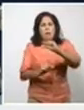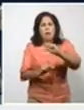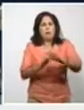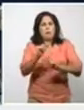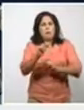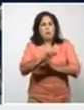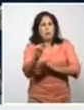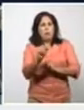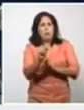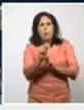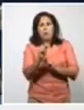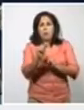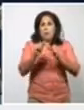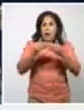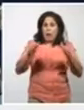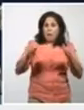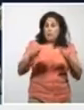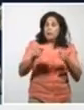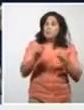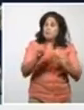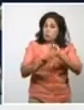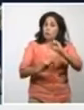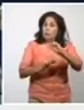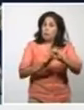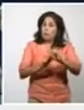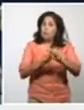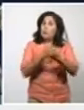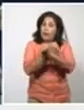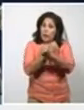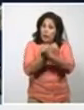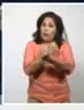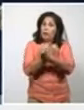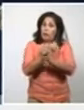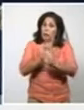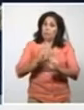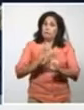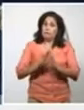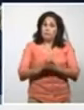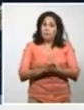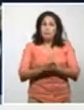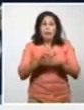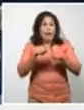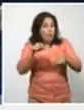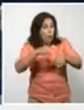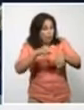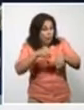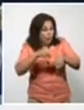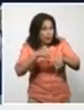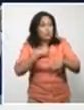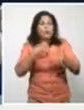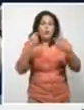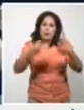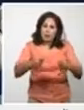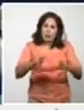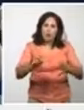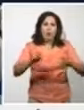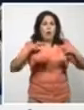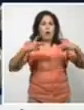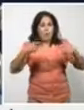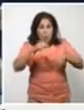se puede abrir y que el riesgo sea el menor posible. En su momento, yo insisto, no es este